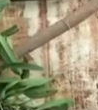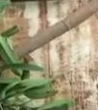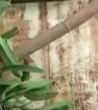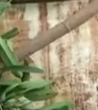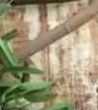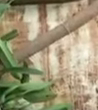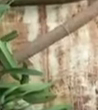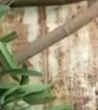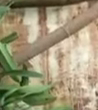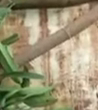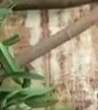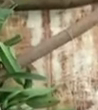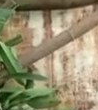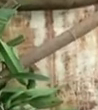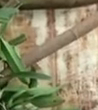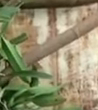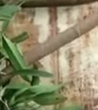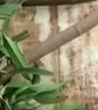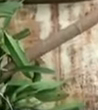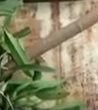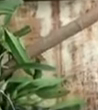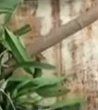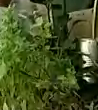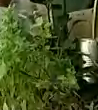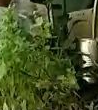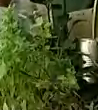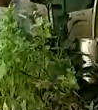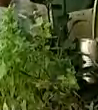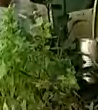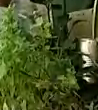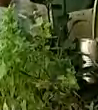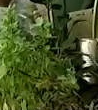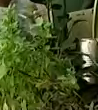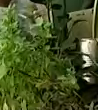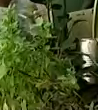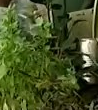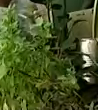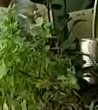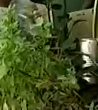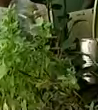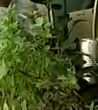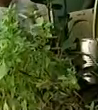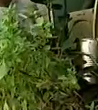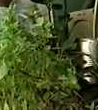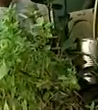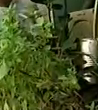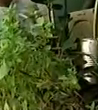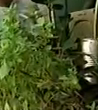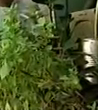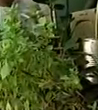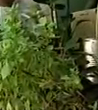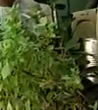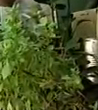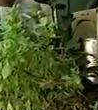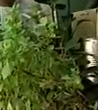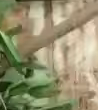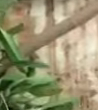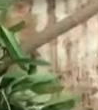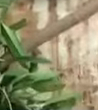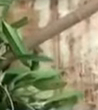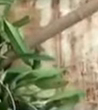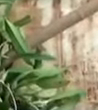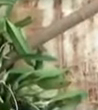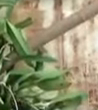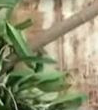mucho de menos. Tú no te pongas celoso, mi conejito bello. Yo vale, si te canto una canción conguera, ¿dejas esa tristeza